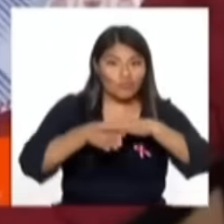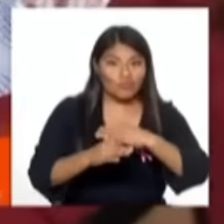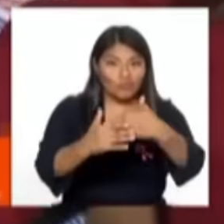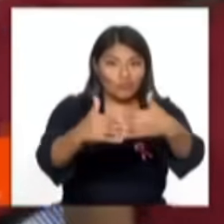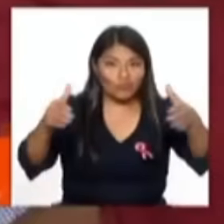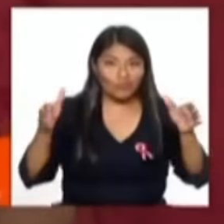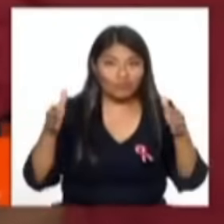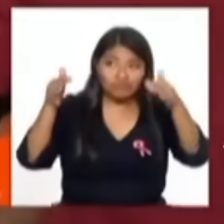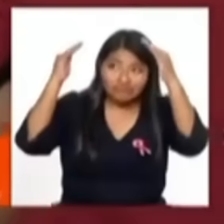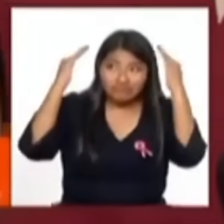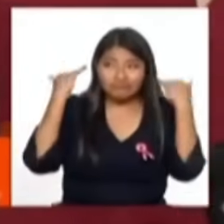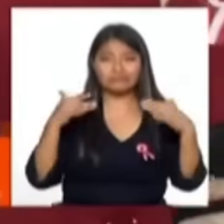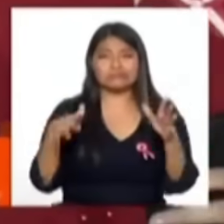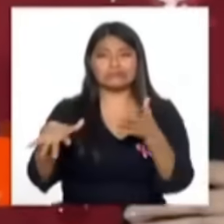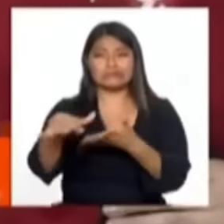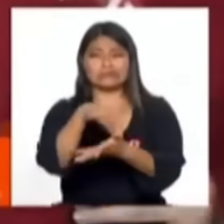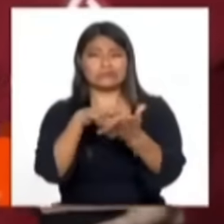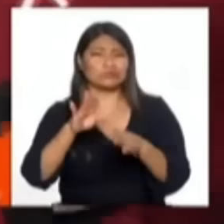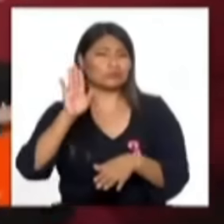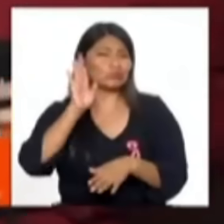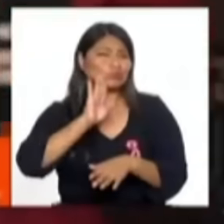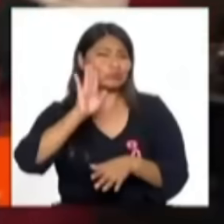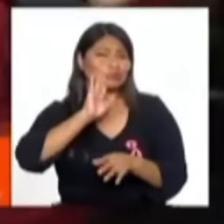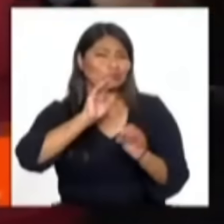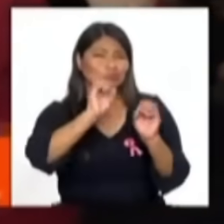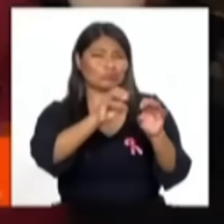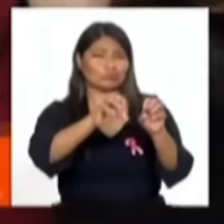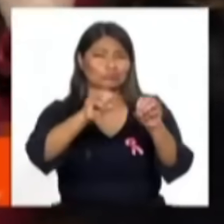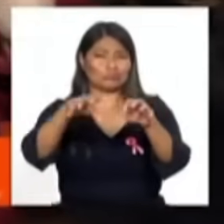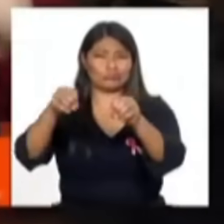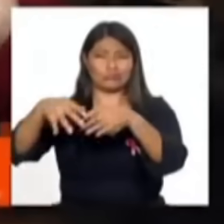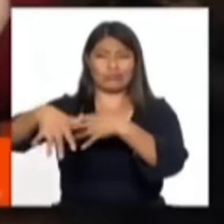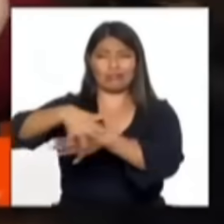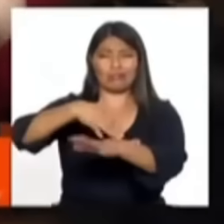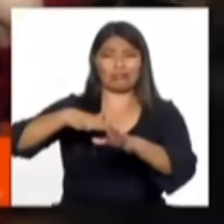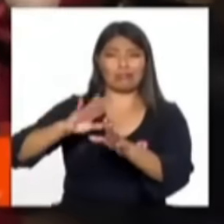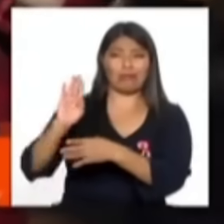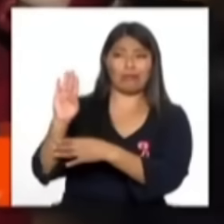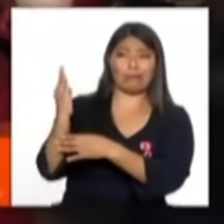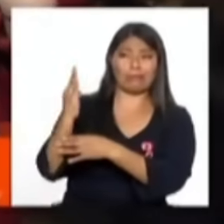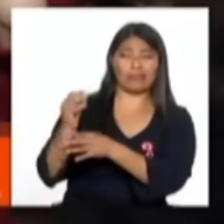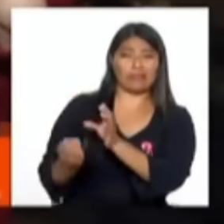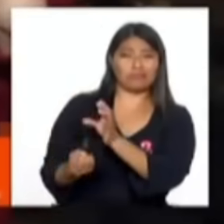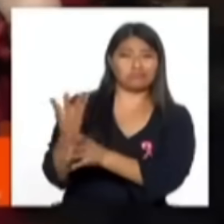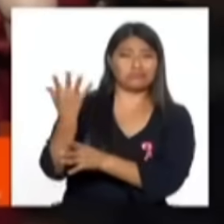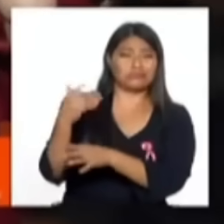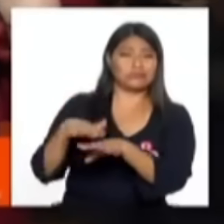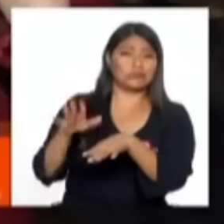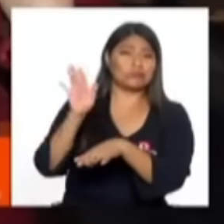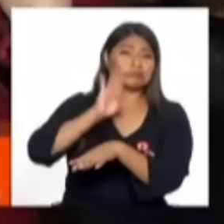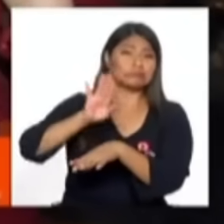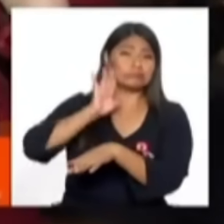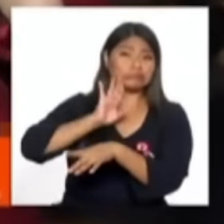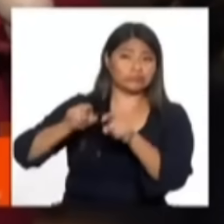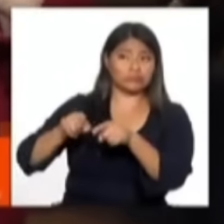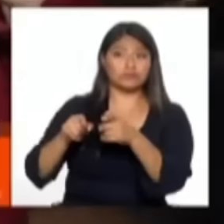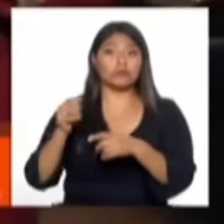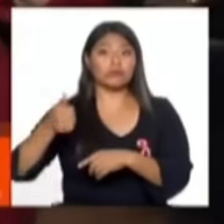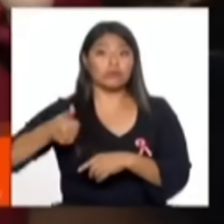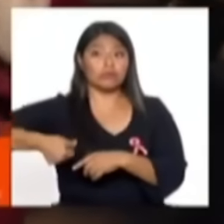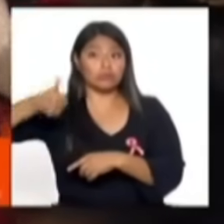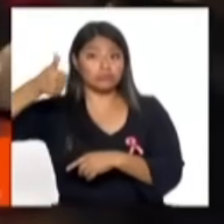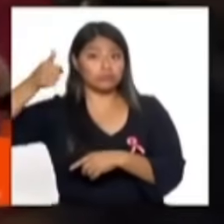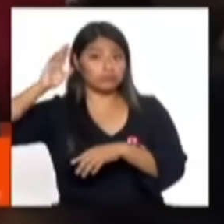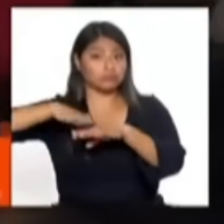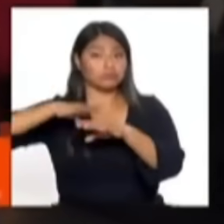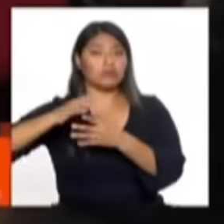orden y menos el higiene. El servicio higiénico está totalmente colapsado y eso me parece que a EMSA no le interesa. Lo que le interesa